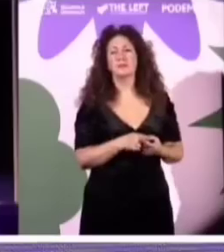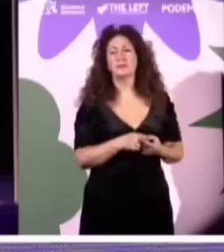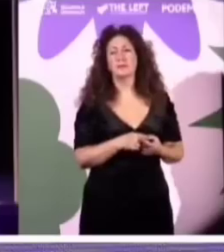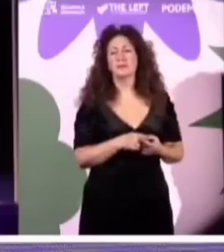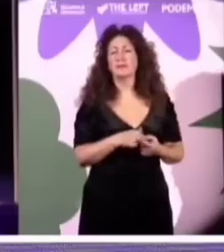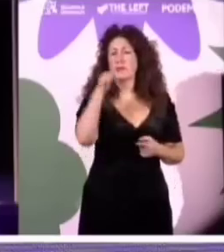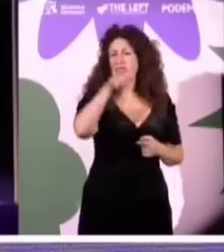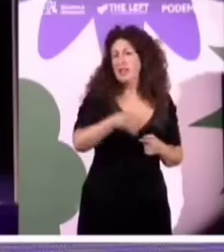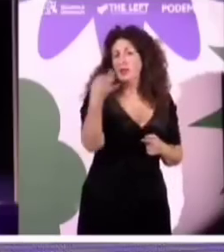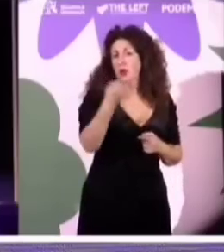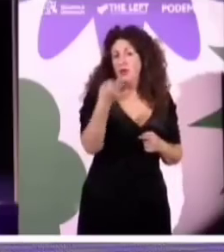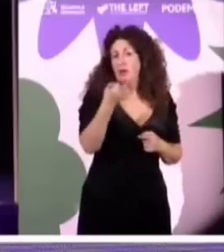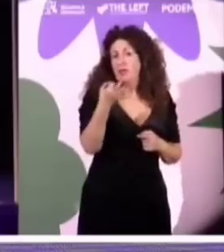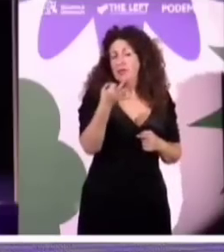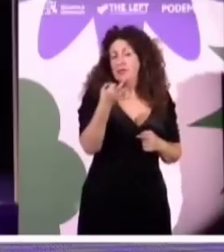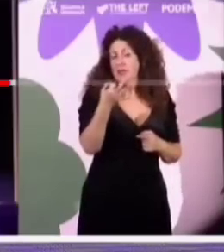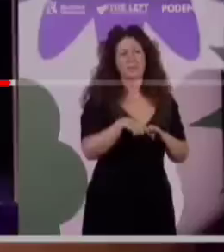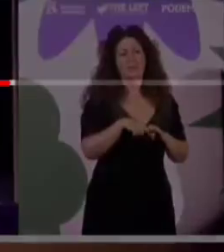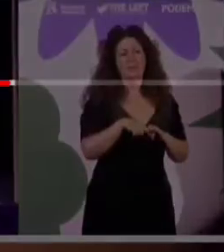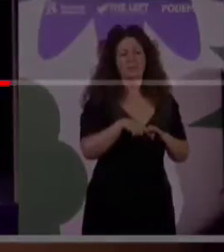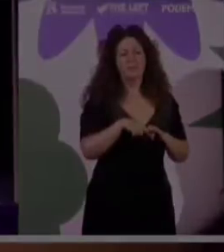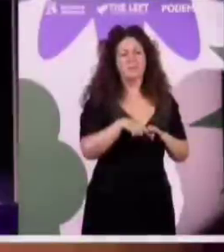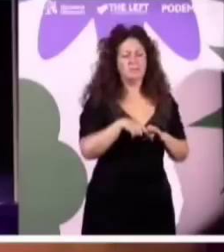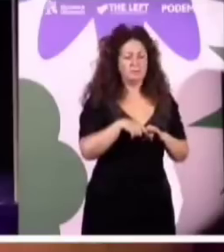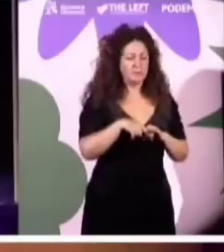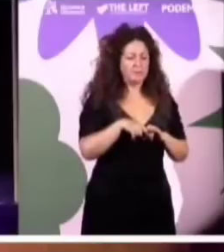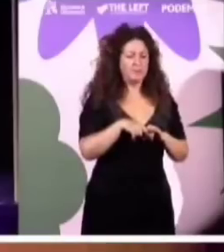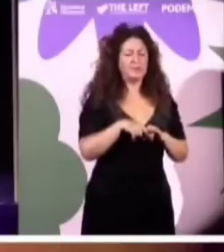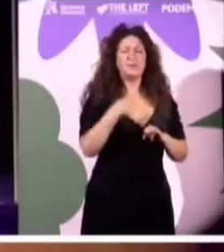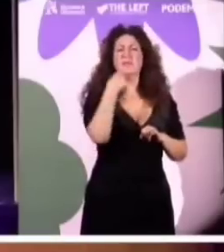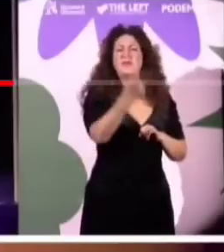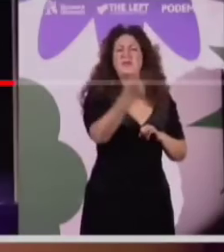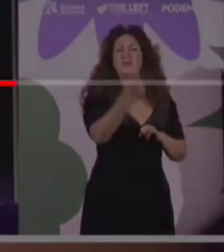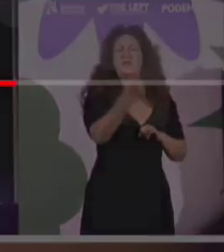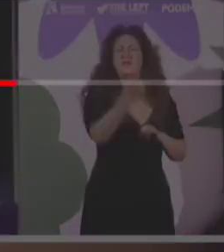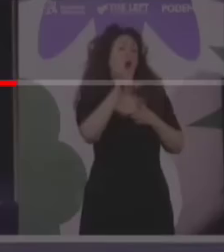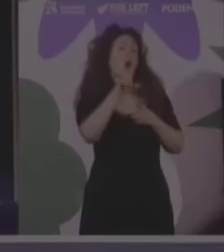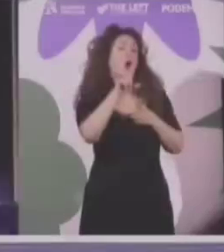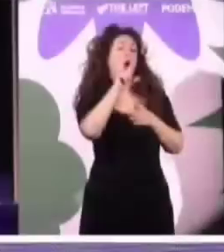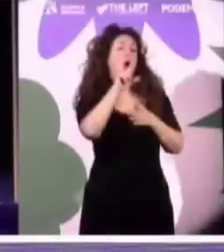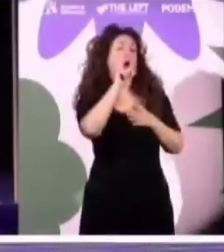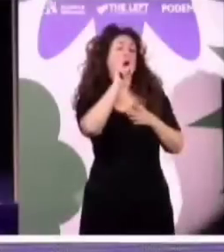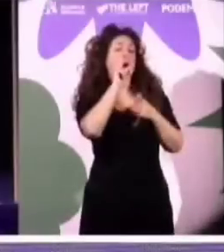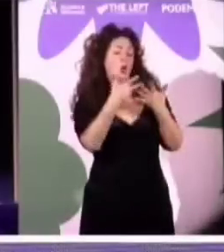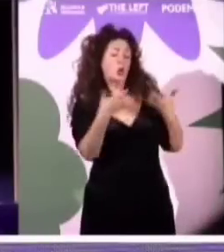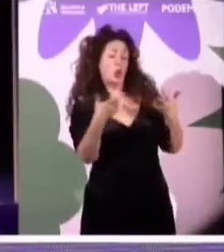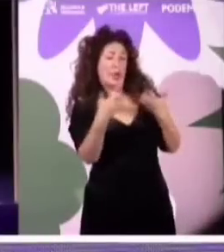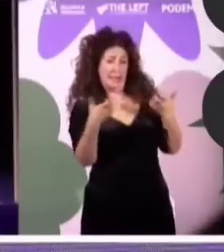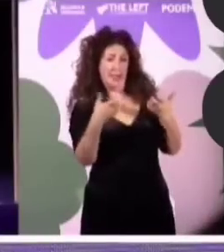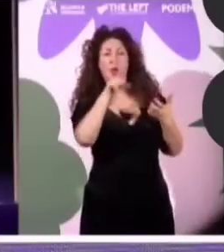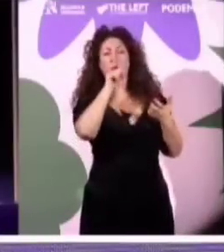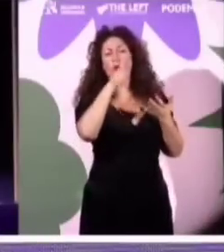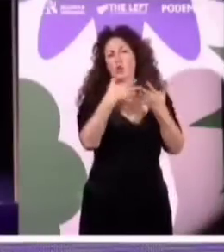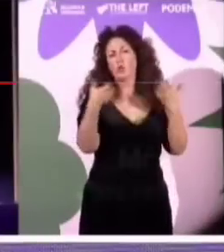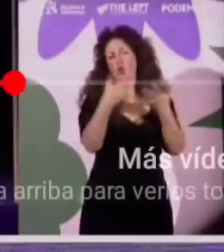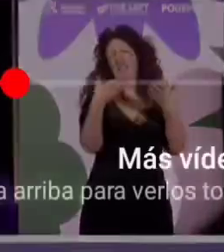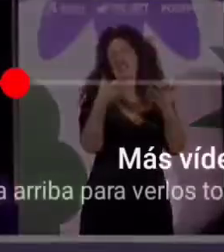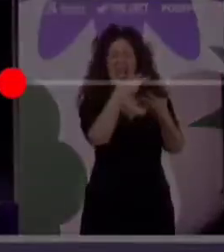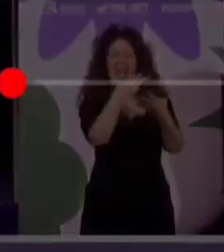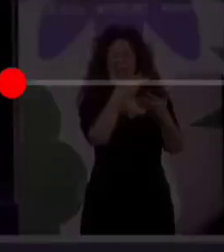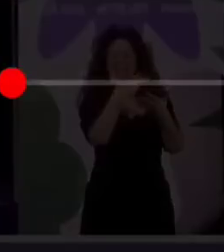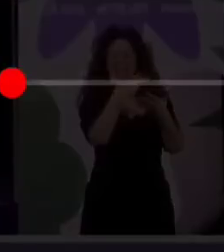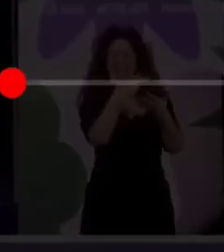Esto debería ser una evidencia, pero no lo es. Que la democracia no es capacidad de hacer una lectura,